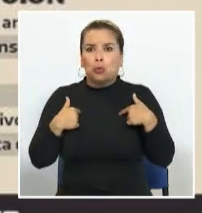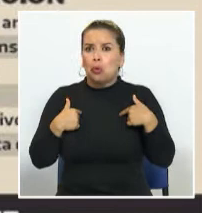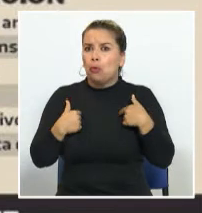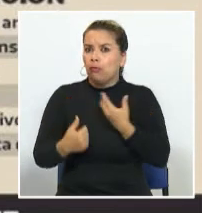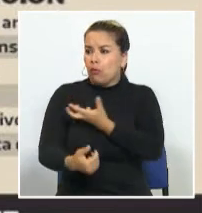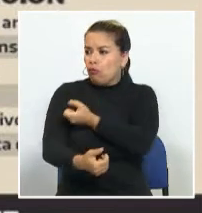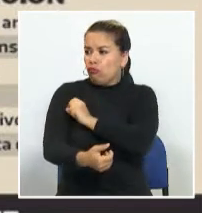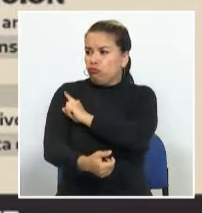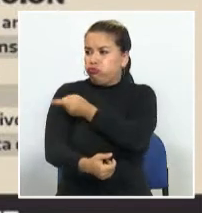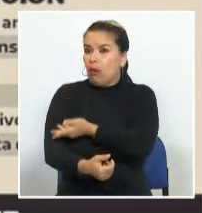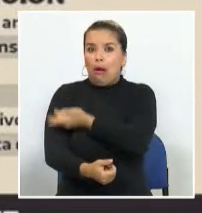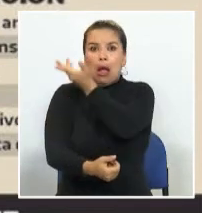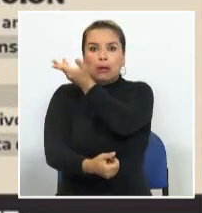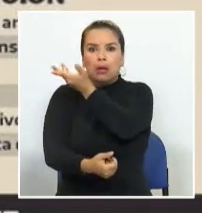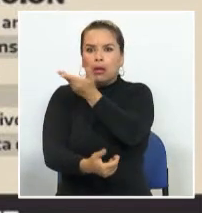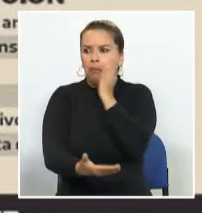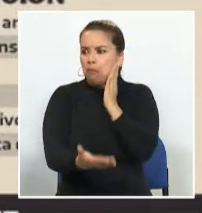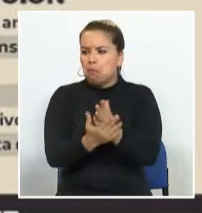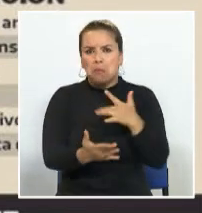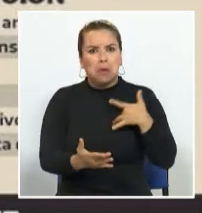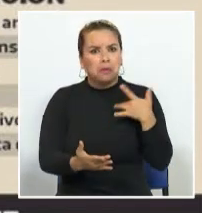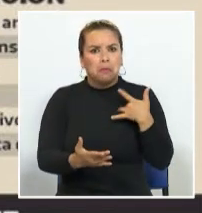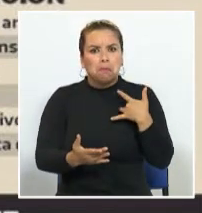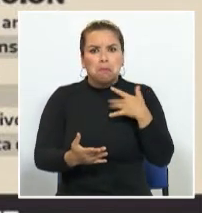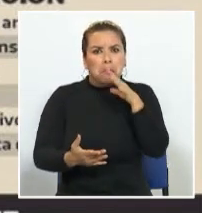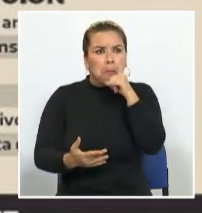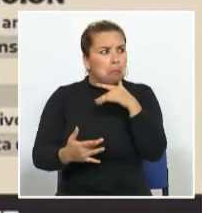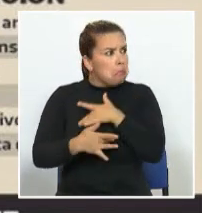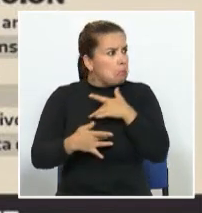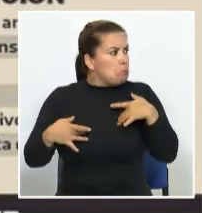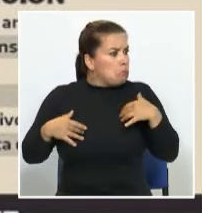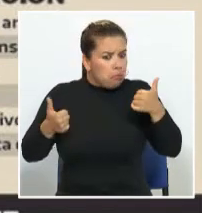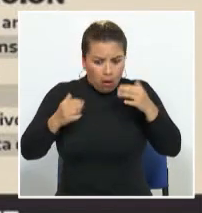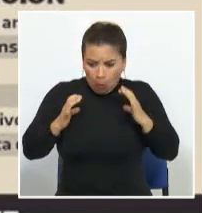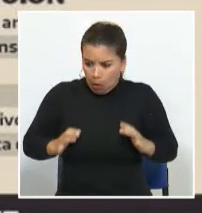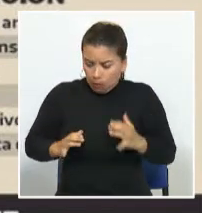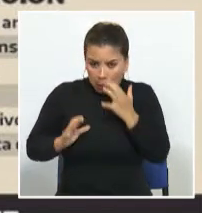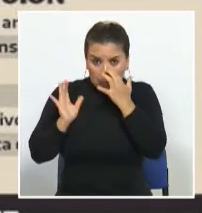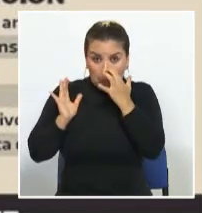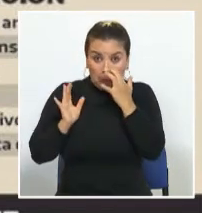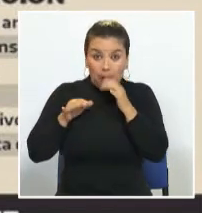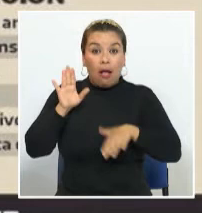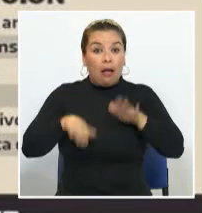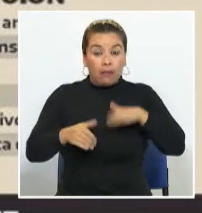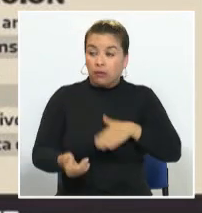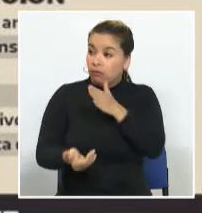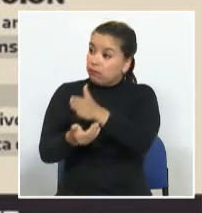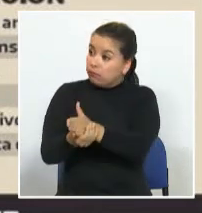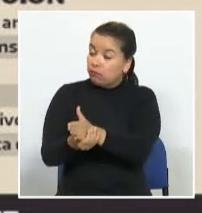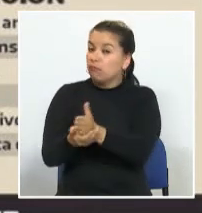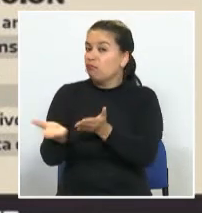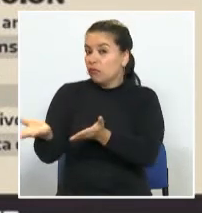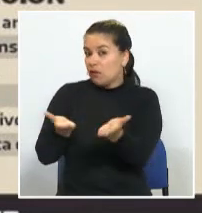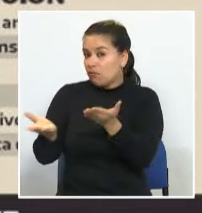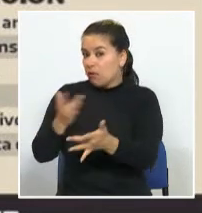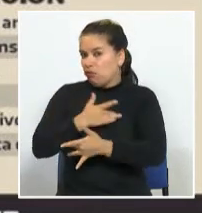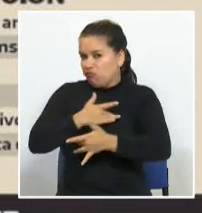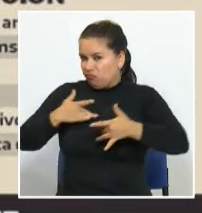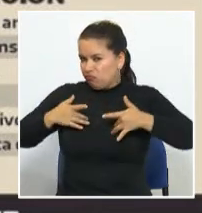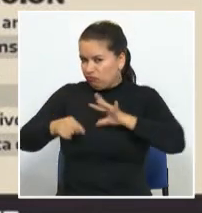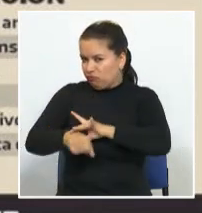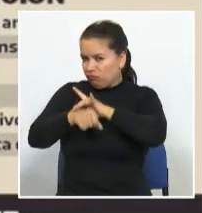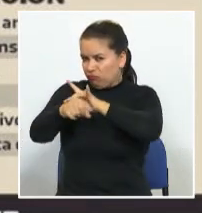demasiado altas y no tener ningún tipo de síntoma. Muchas veces acudimos a un servicio de consulta externa,